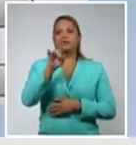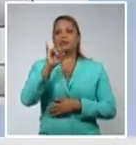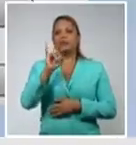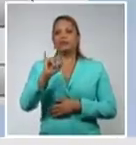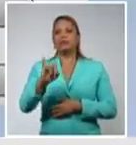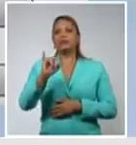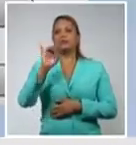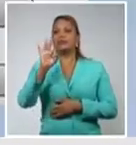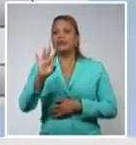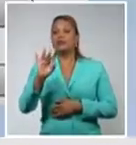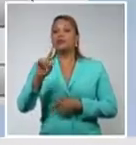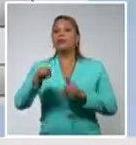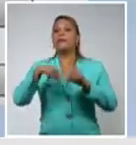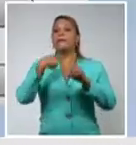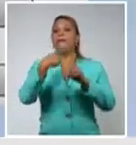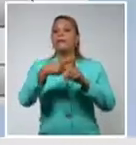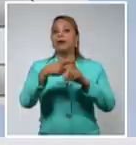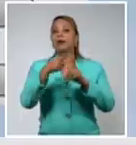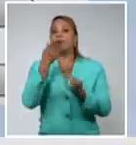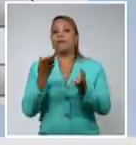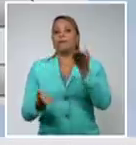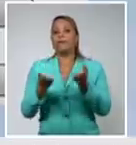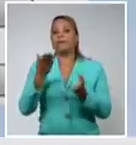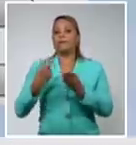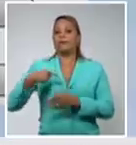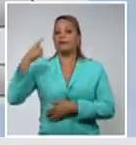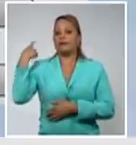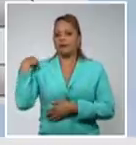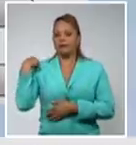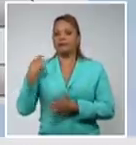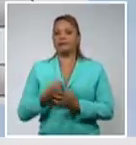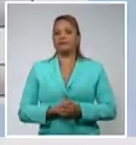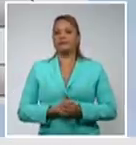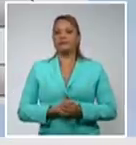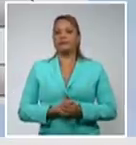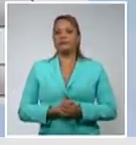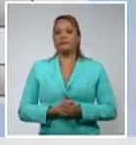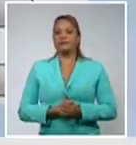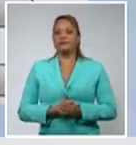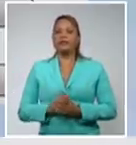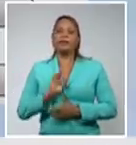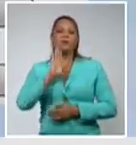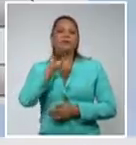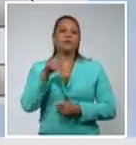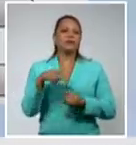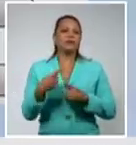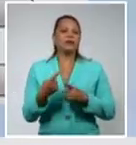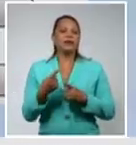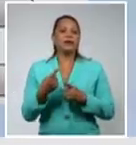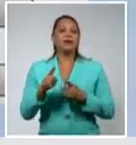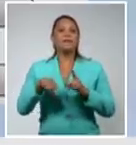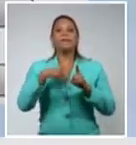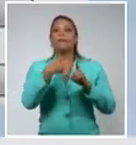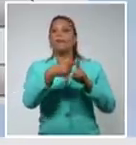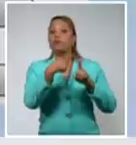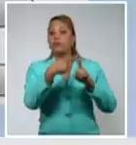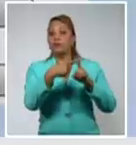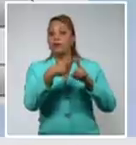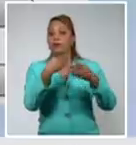más que el día de ayer. Estamos hablando de una positividad de las